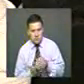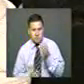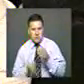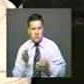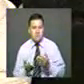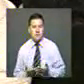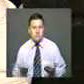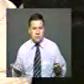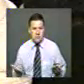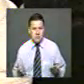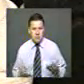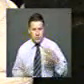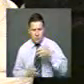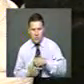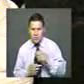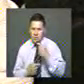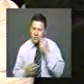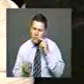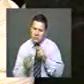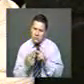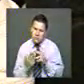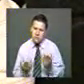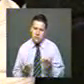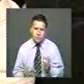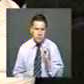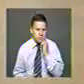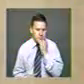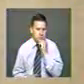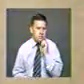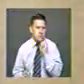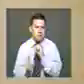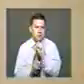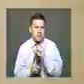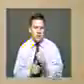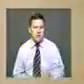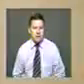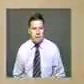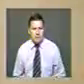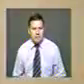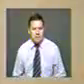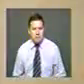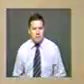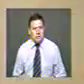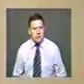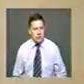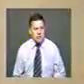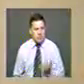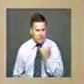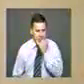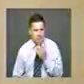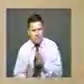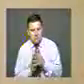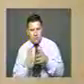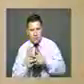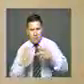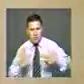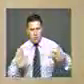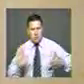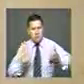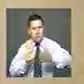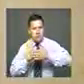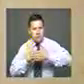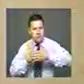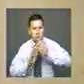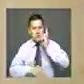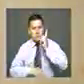judiciales estarían desconociendo e incurriendo en desacato con relación a lo manifestado por la Corte Constitucional en